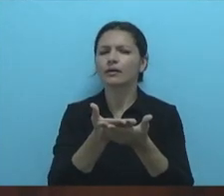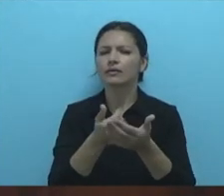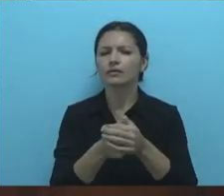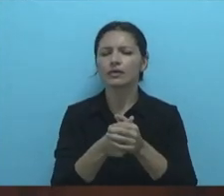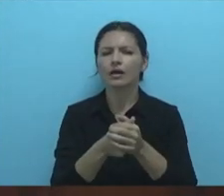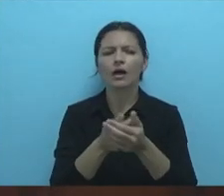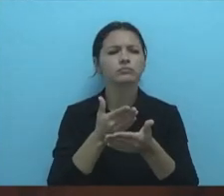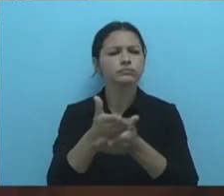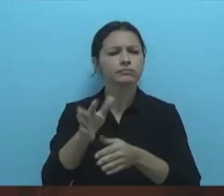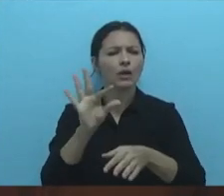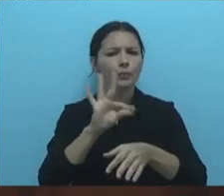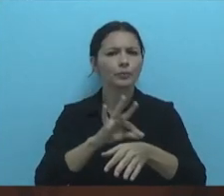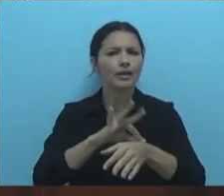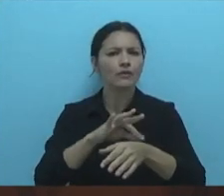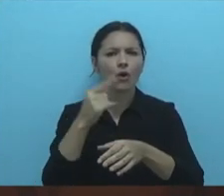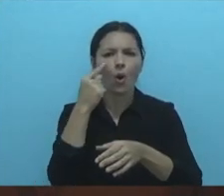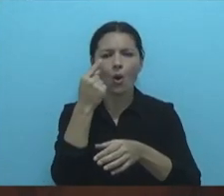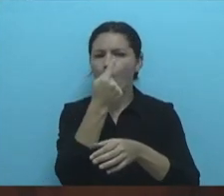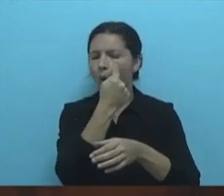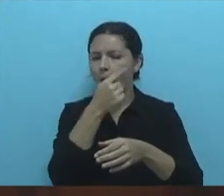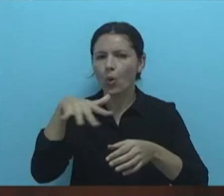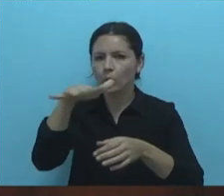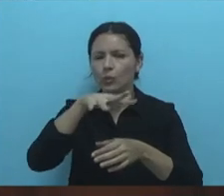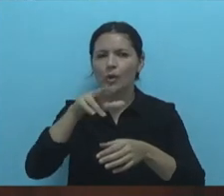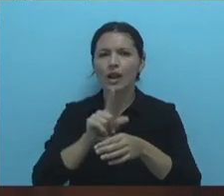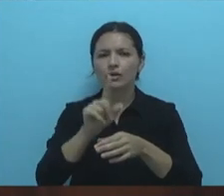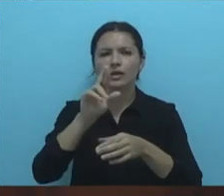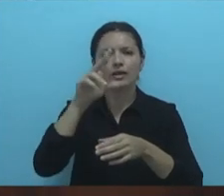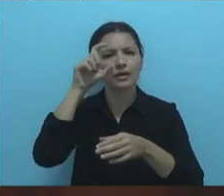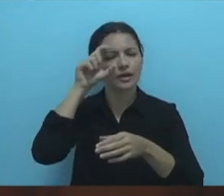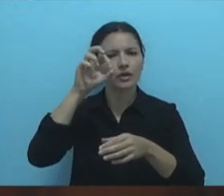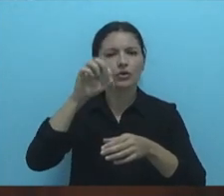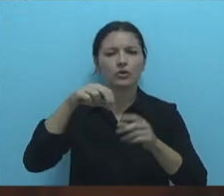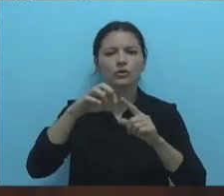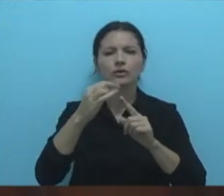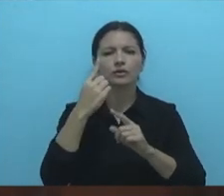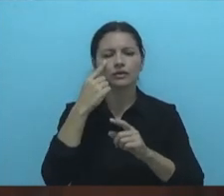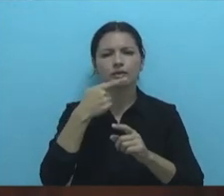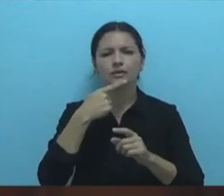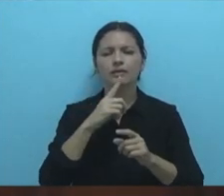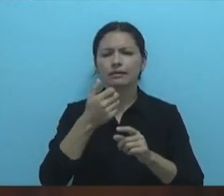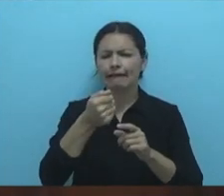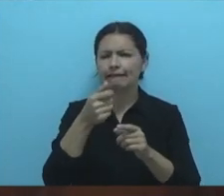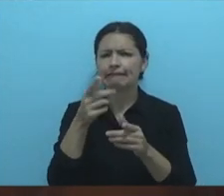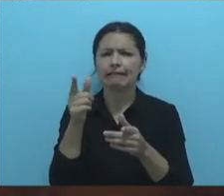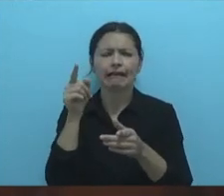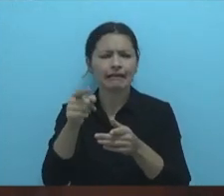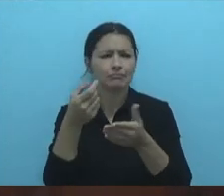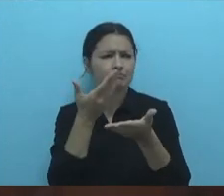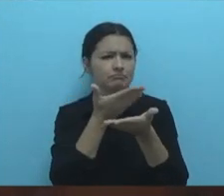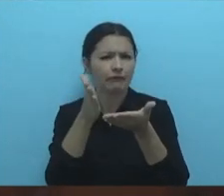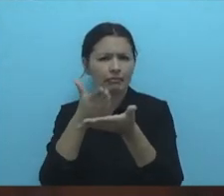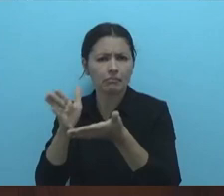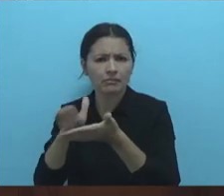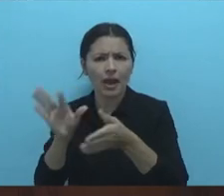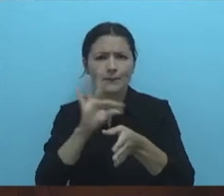oftalmológica en la región reconquista luego de la renuncia a gran parte del plantel profesional de esta especialidad que desempeñaba